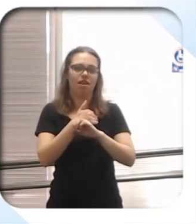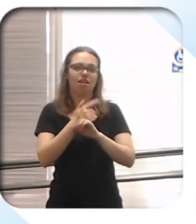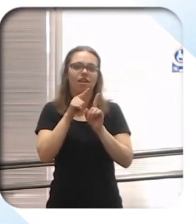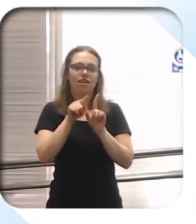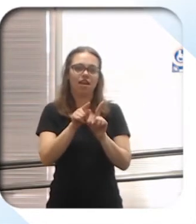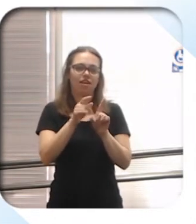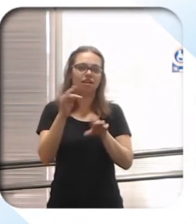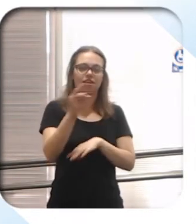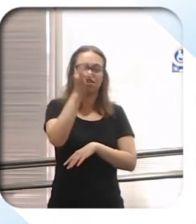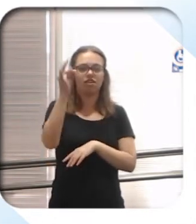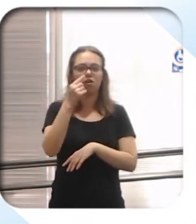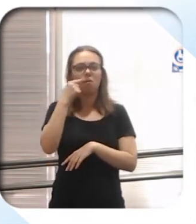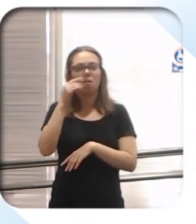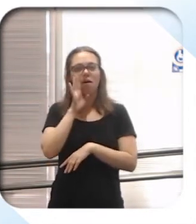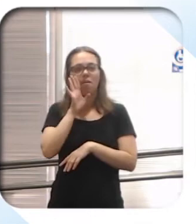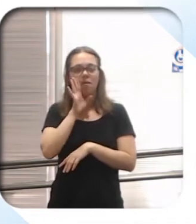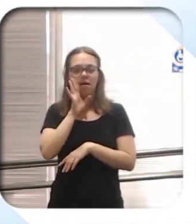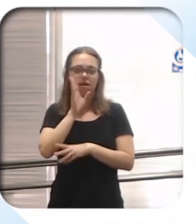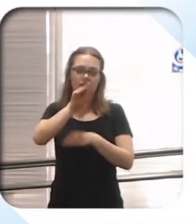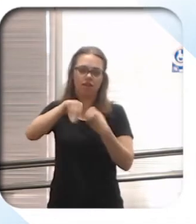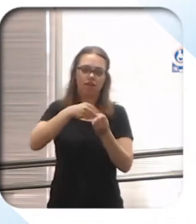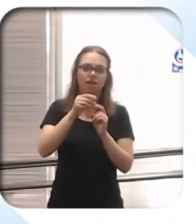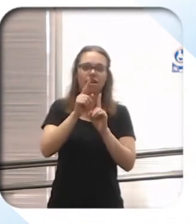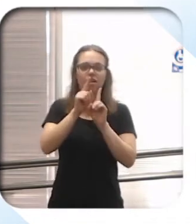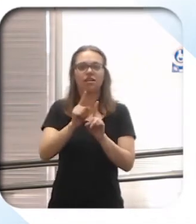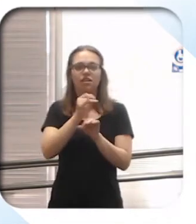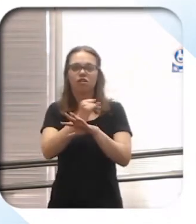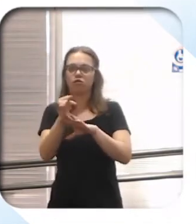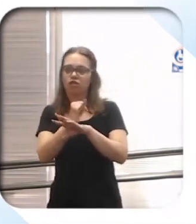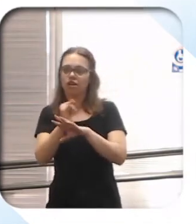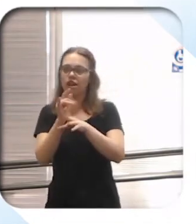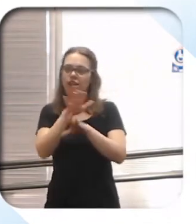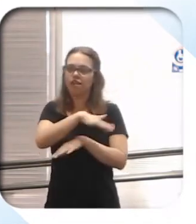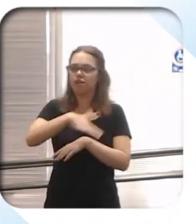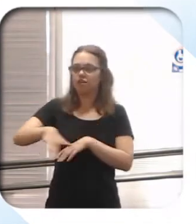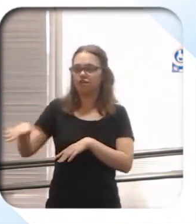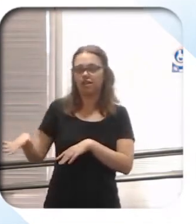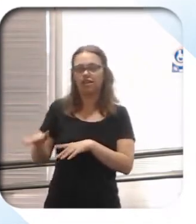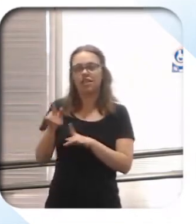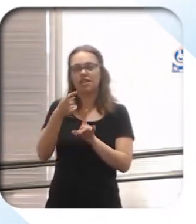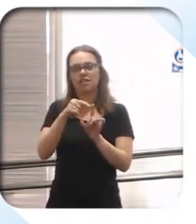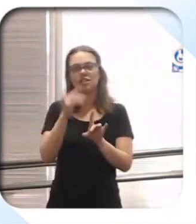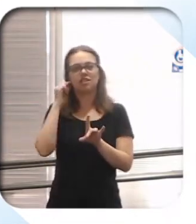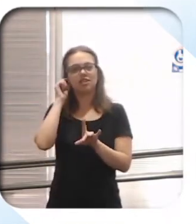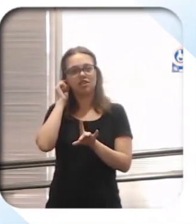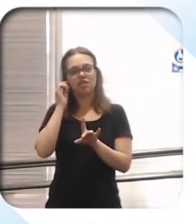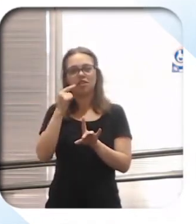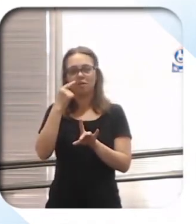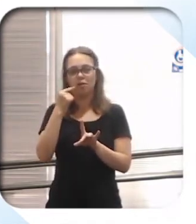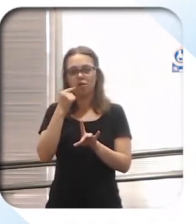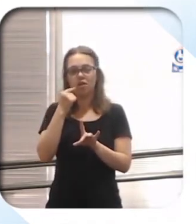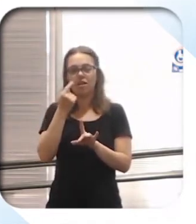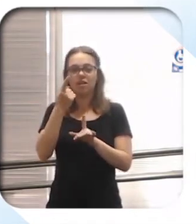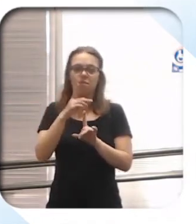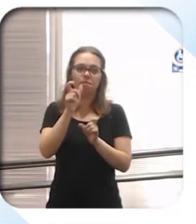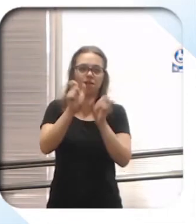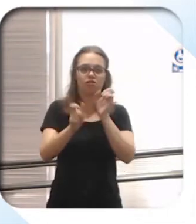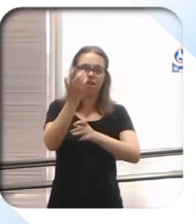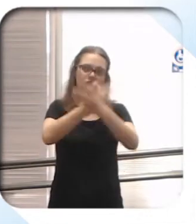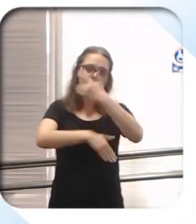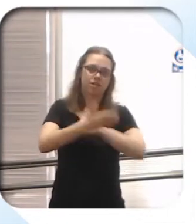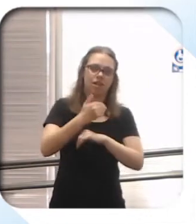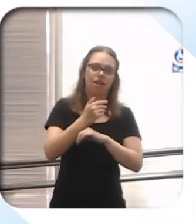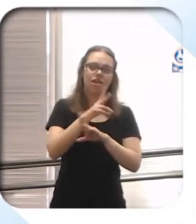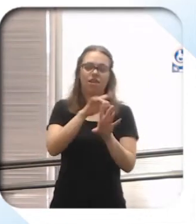realizando talleres con padres, personal institucional a cargo de los chicos y chicas y con personas discapacitadas